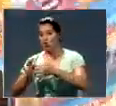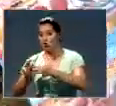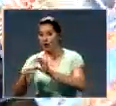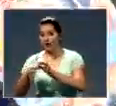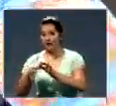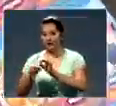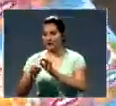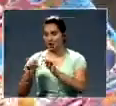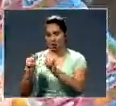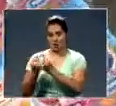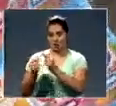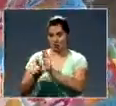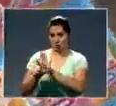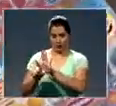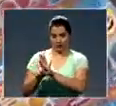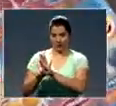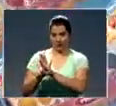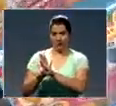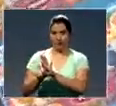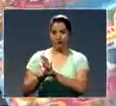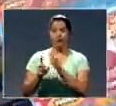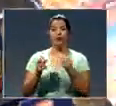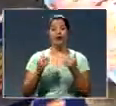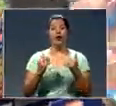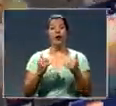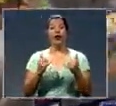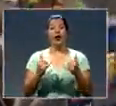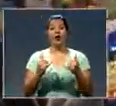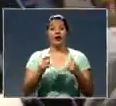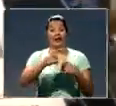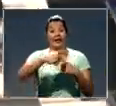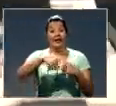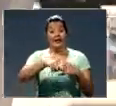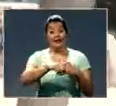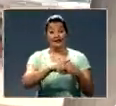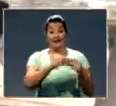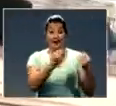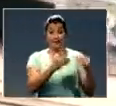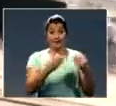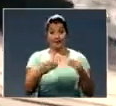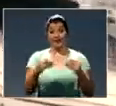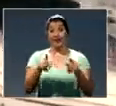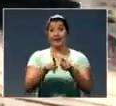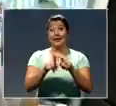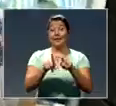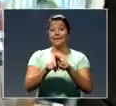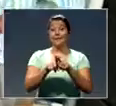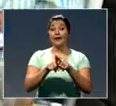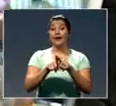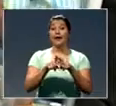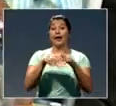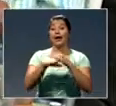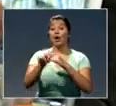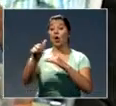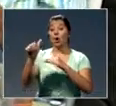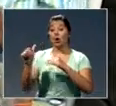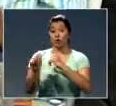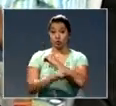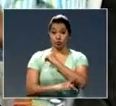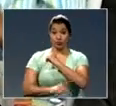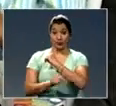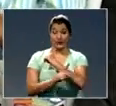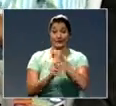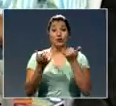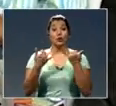bancas, cuyo ámbito de operación trasciende las fronteras nacionales y están vinculadas al crimen organizado, siguen